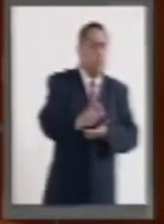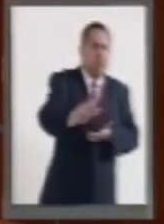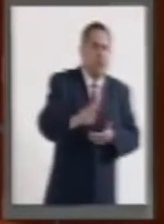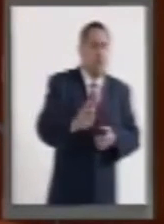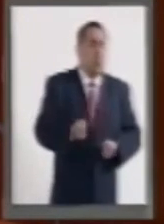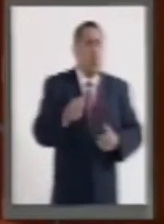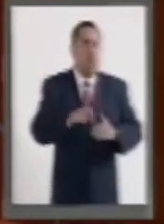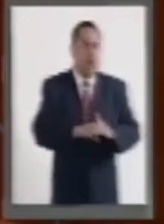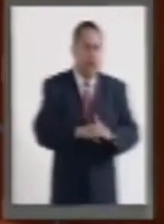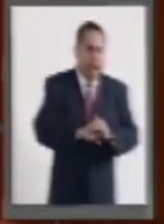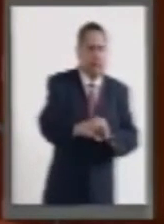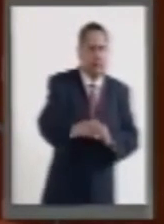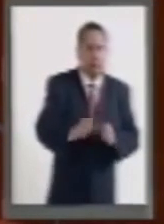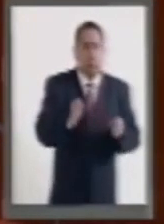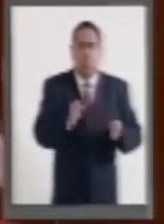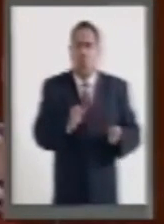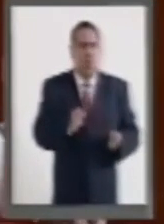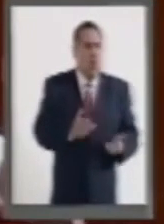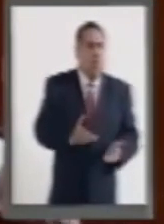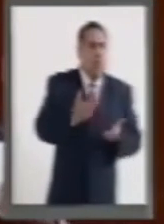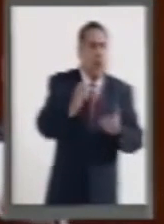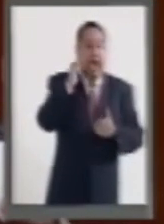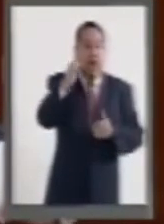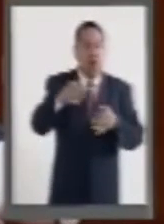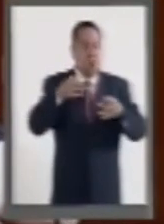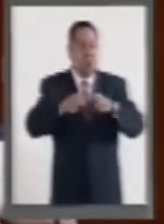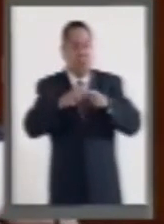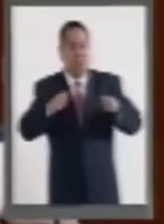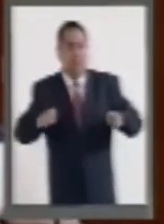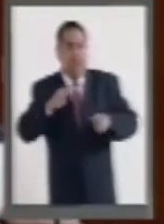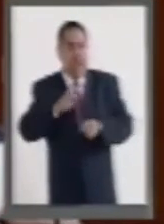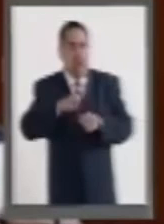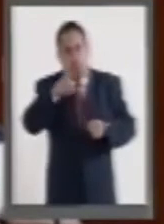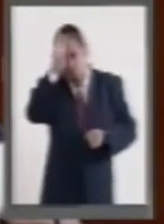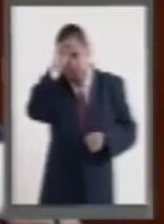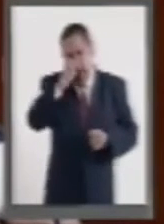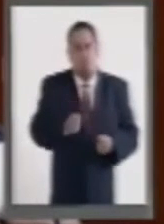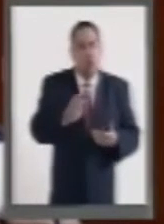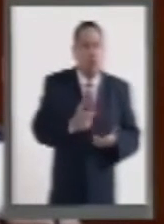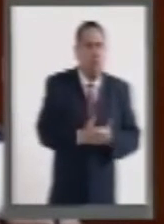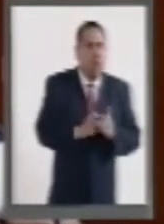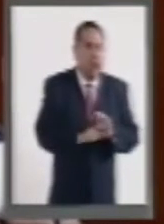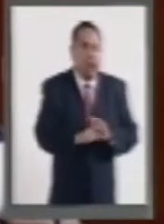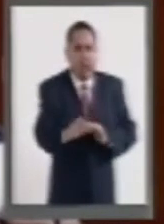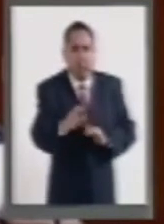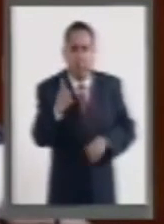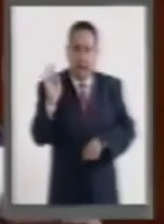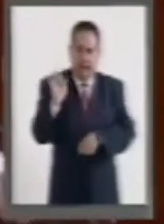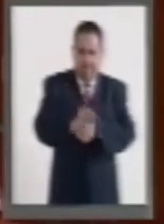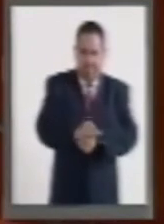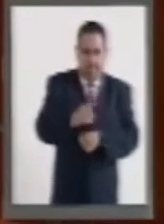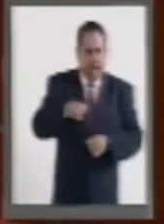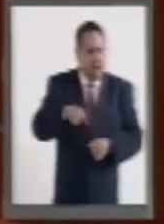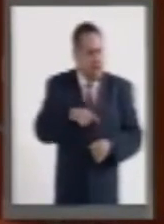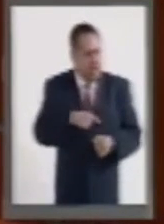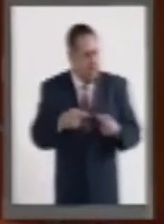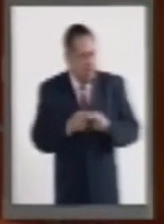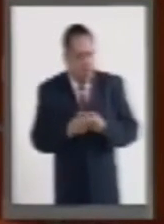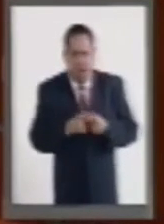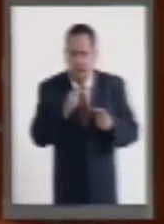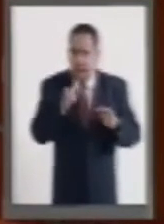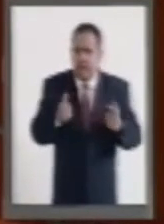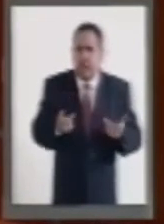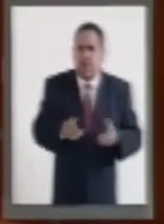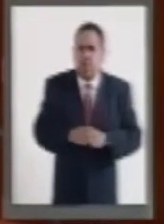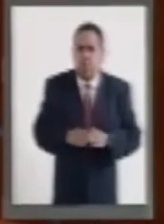o cuál habrá sido el ofrecimiento a los magistrados de la Sala Regional de Monterrey para votar a favor de la resolución?